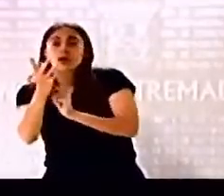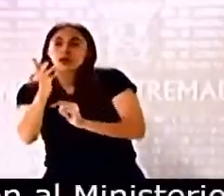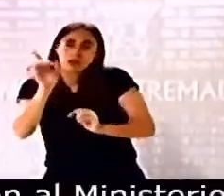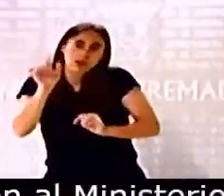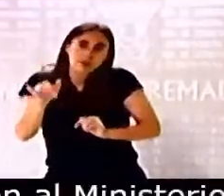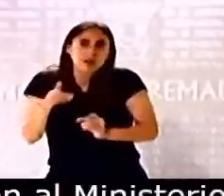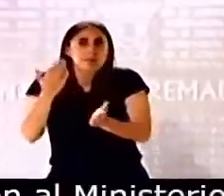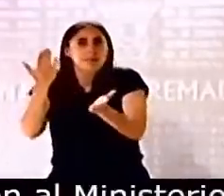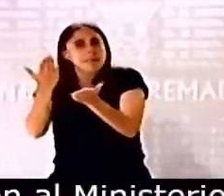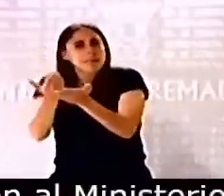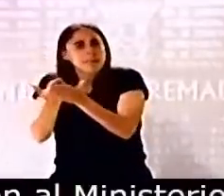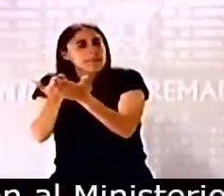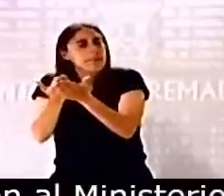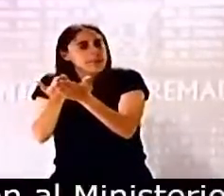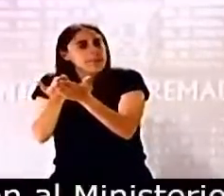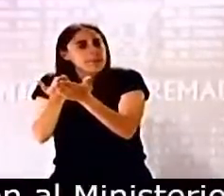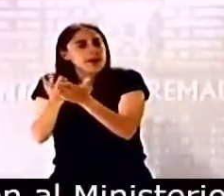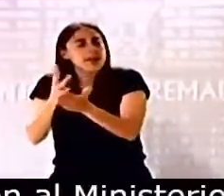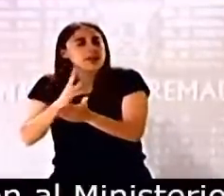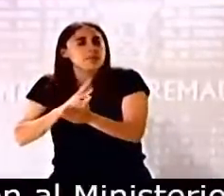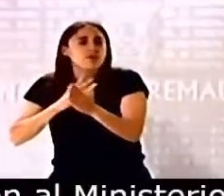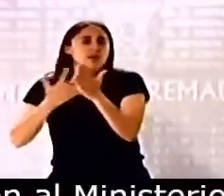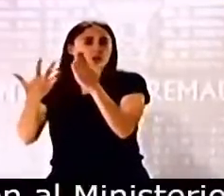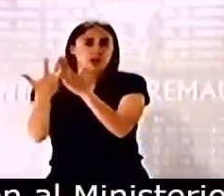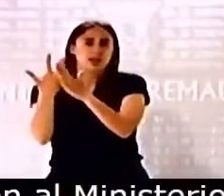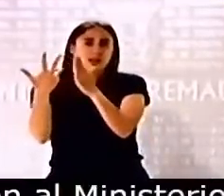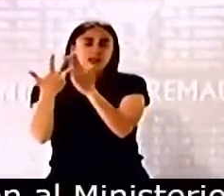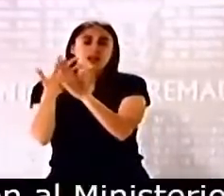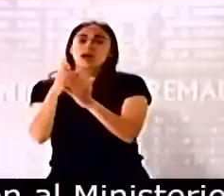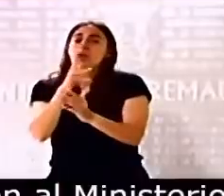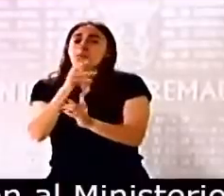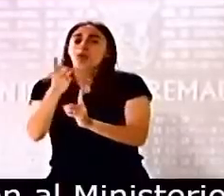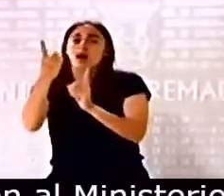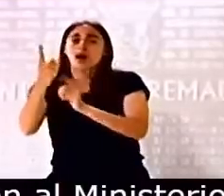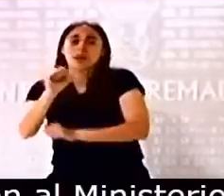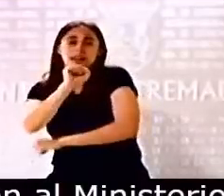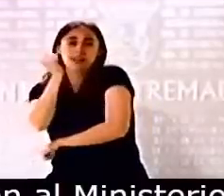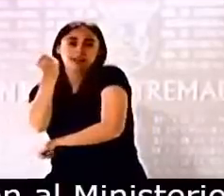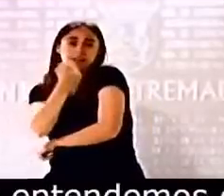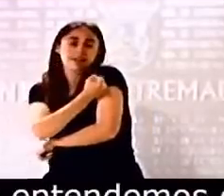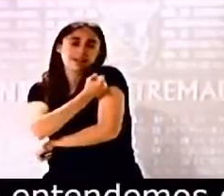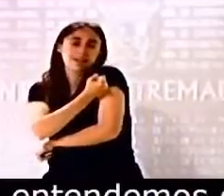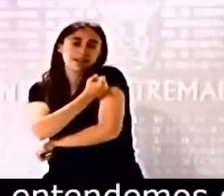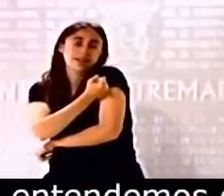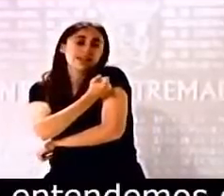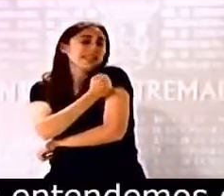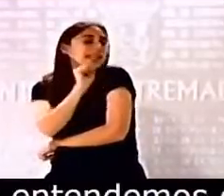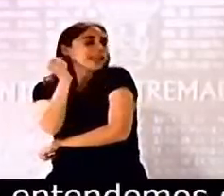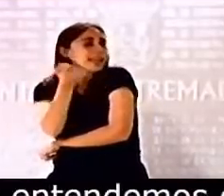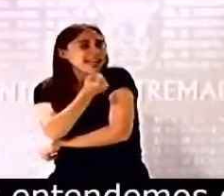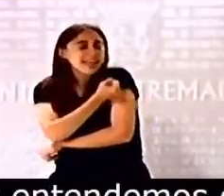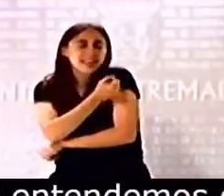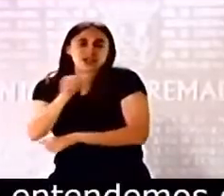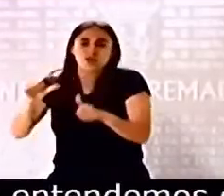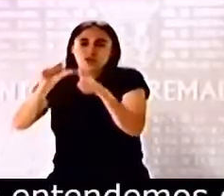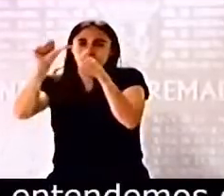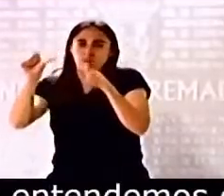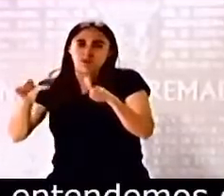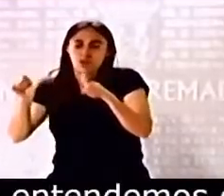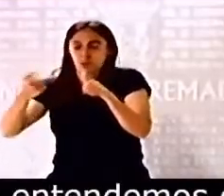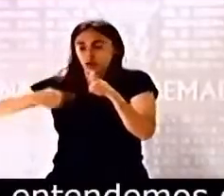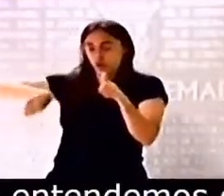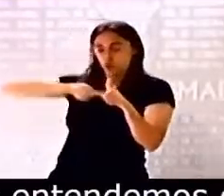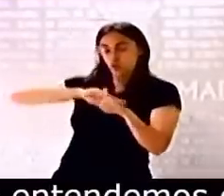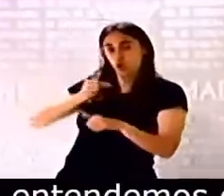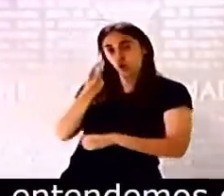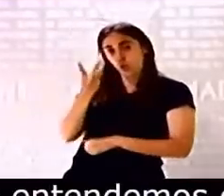al Ministerio cuando entendemos que el registro no se ha producido de la forma que nosotros hemos enviado los datos o